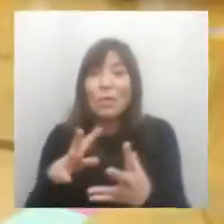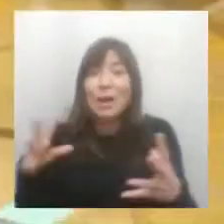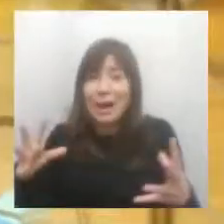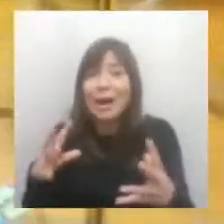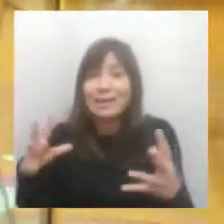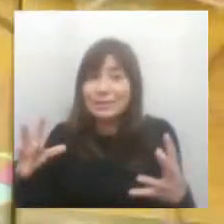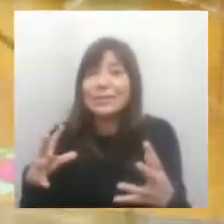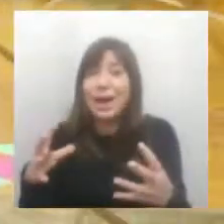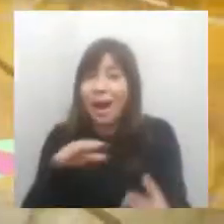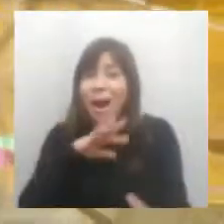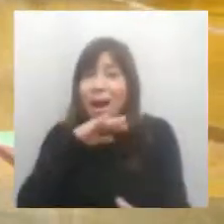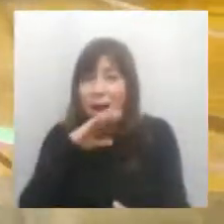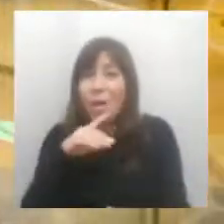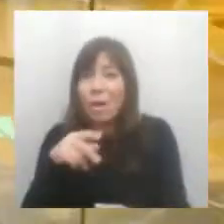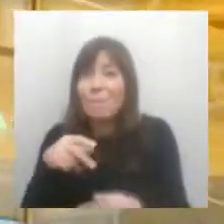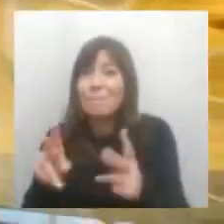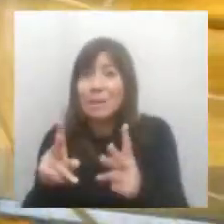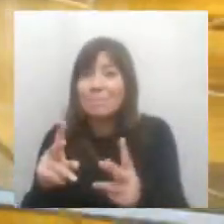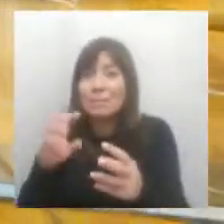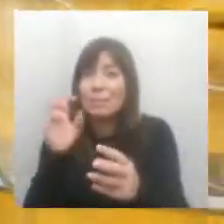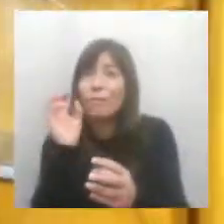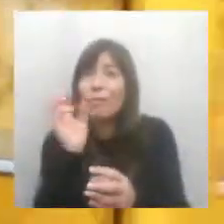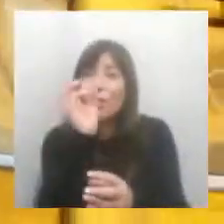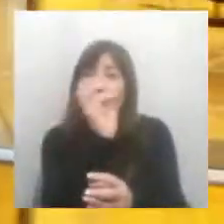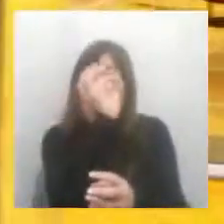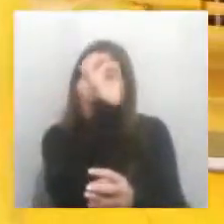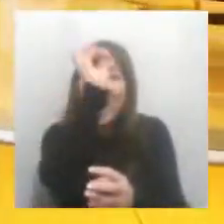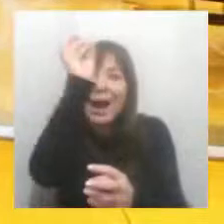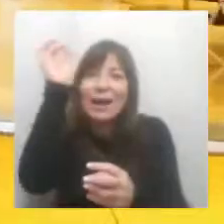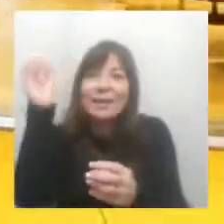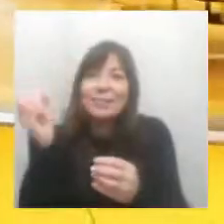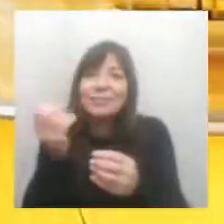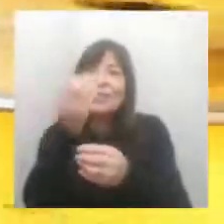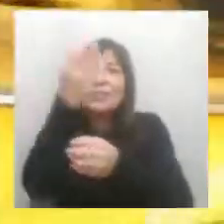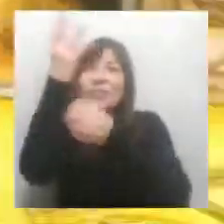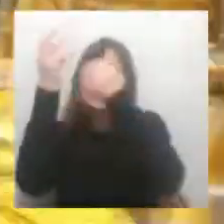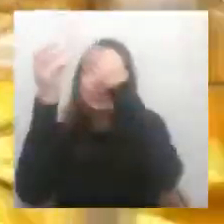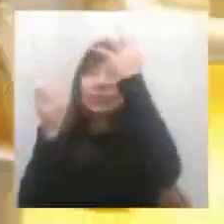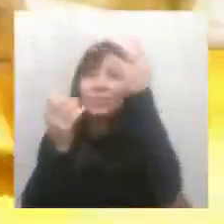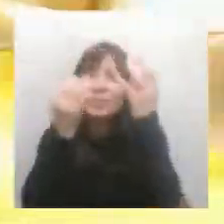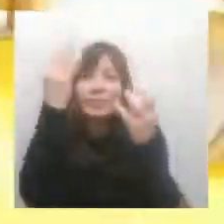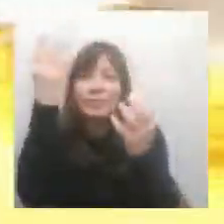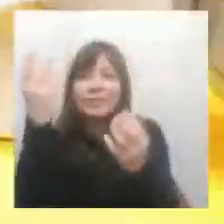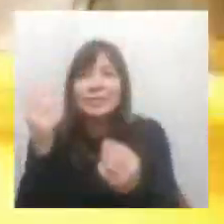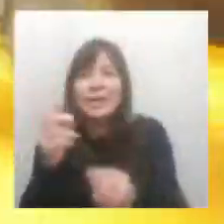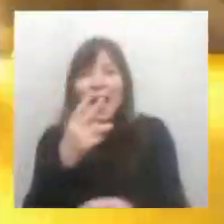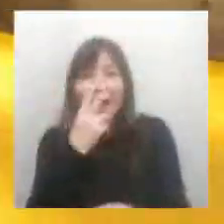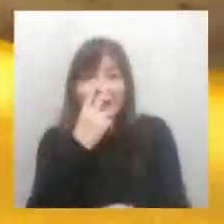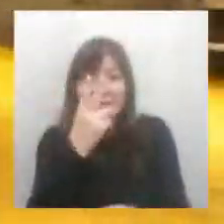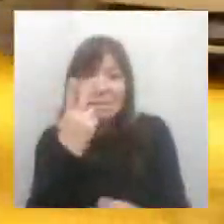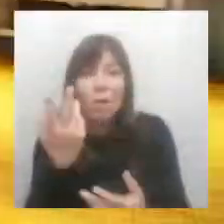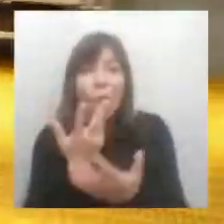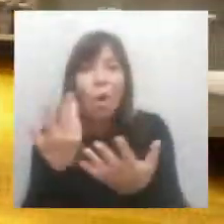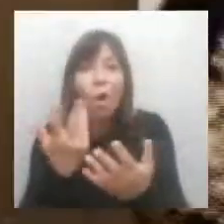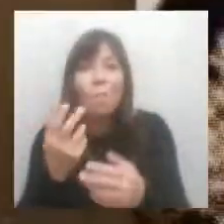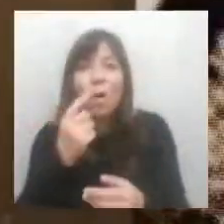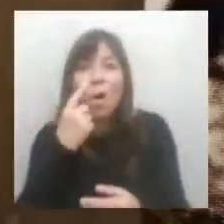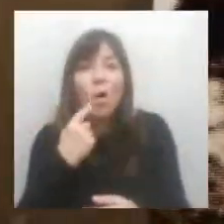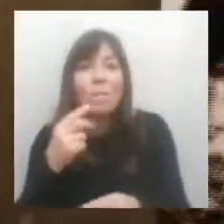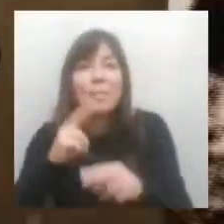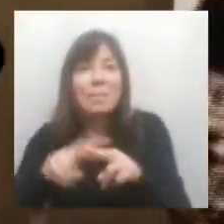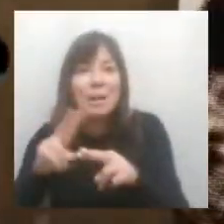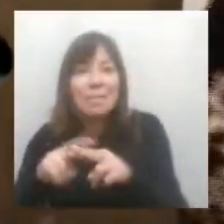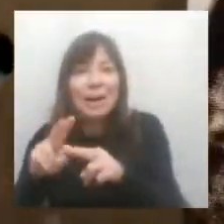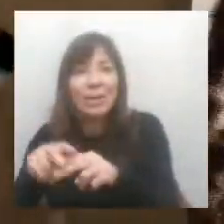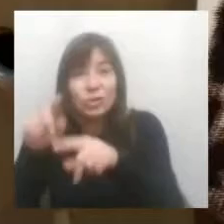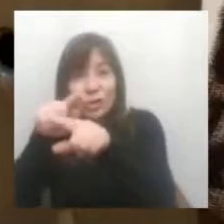permite realizar estas burbujas. Ahí podemos ver cómo Giovanni Valerini está preparando el sector. Les quiero comentar que esta